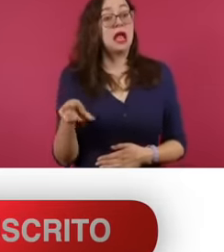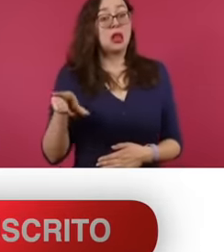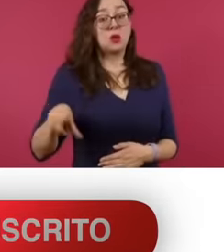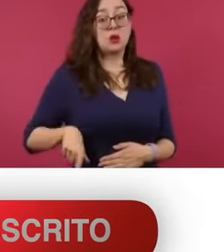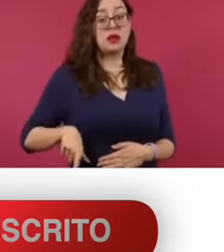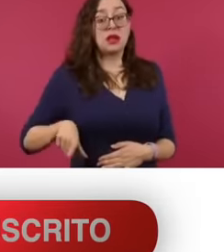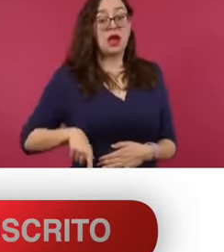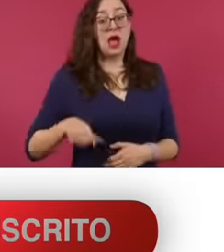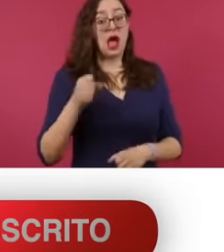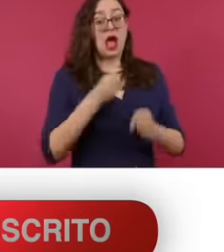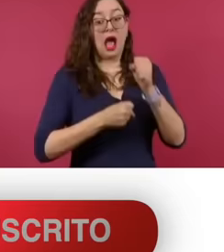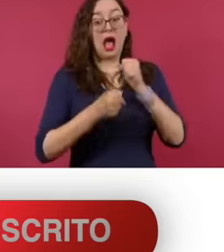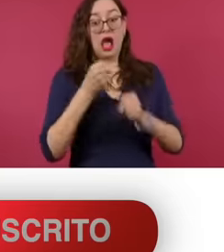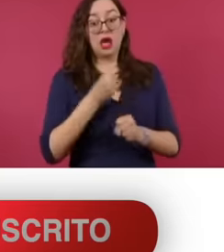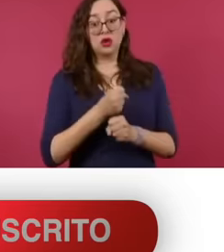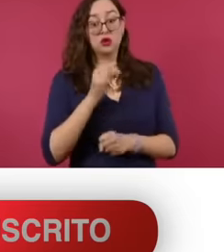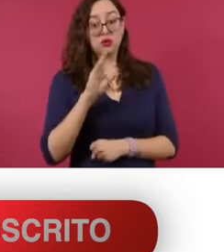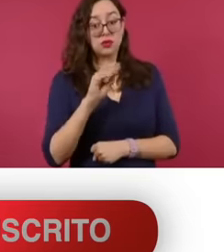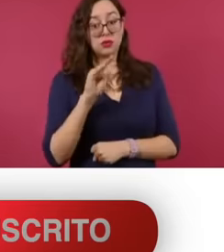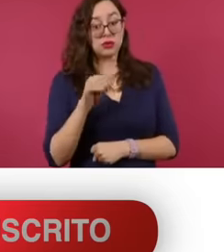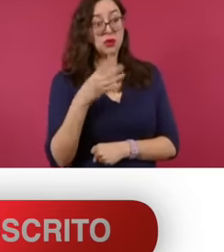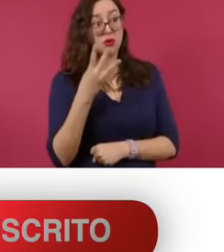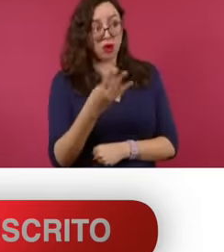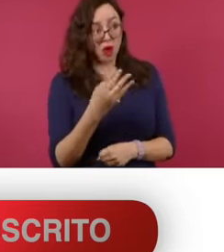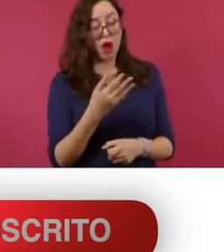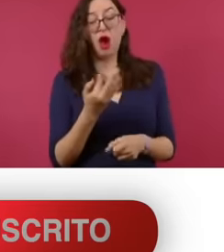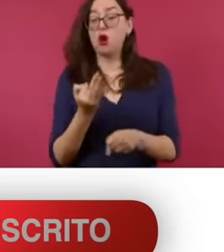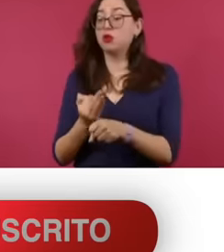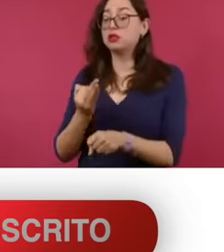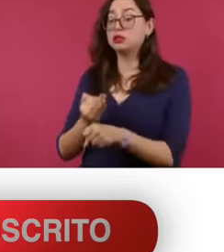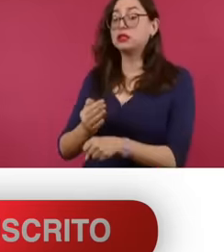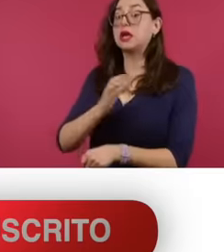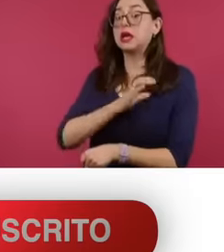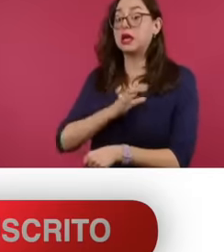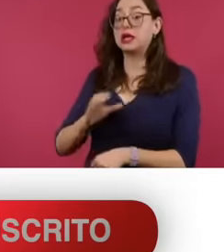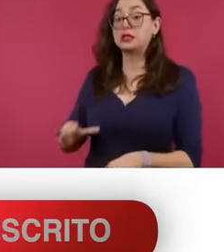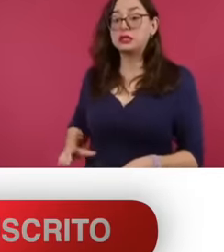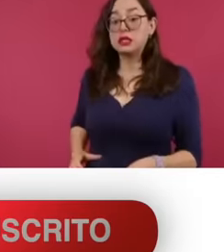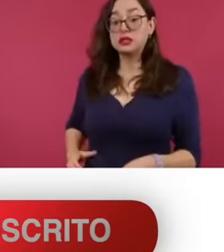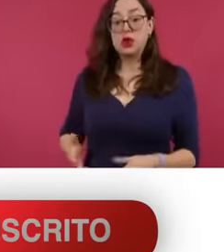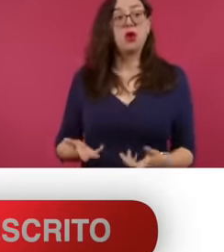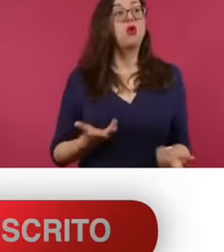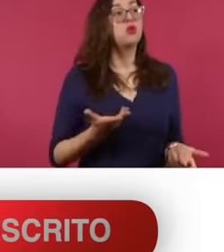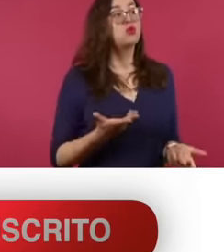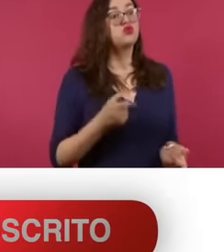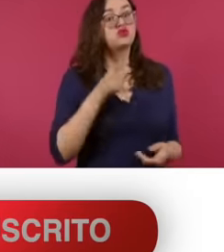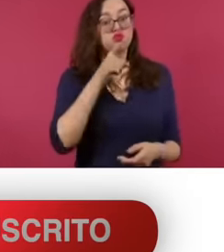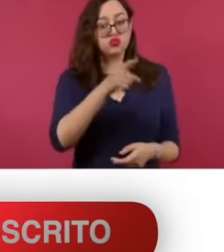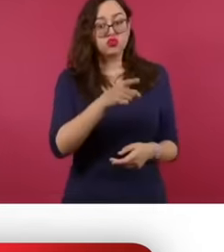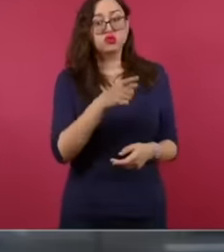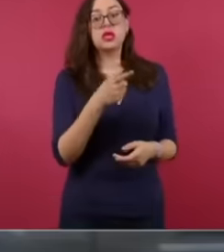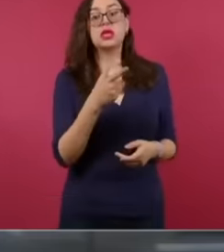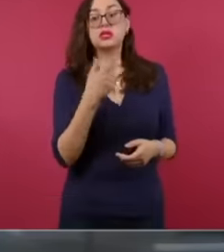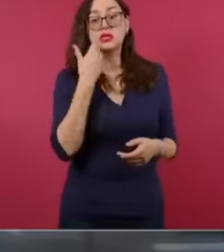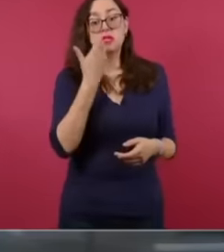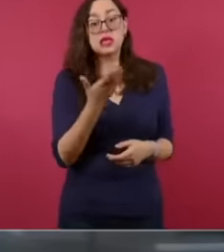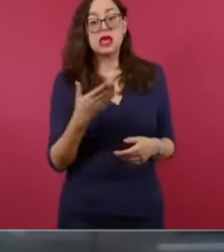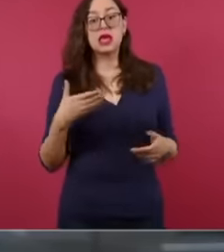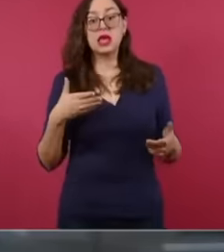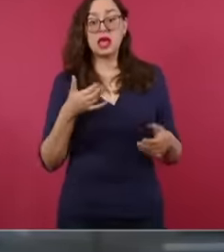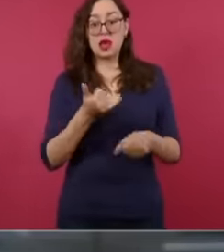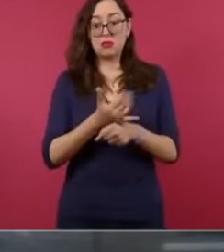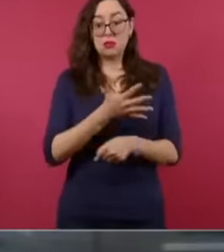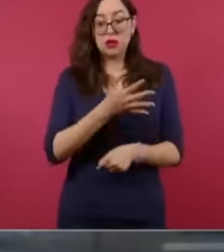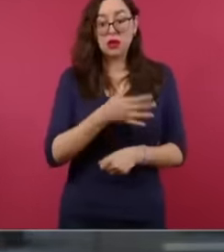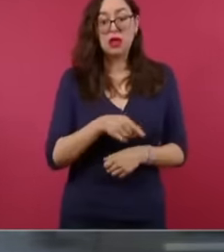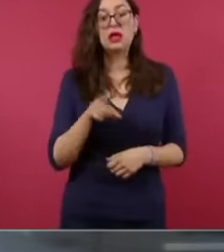94. ¿Pero ahora no es candidato a algo? Ahora es candidato y ustedes le quieren cerrar la puerta, pero va a llegar. Va a llegar de todas maneras,